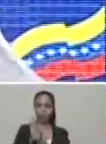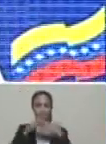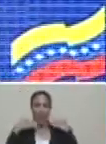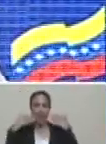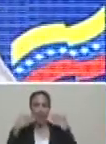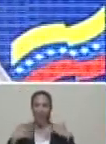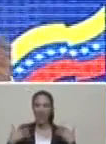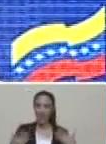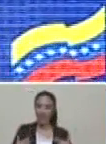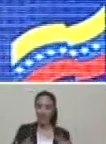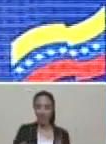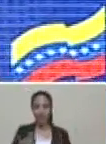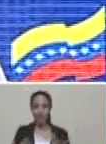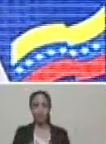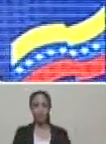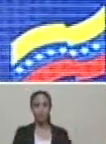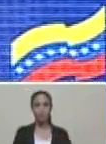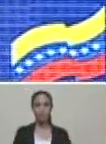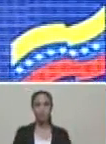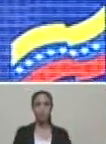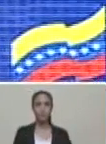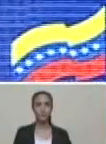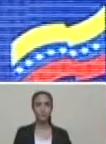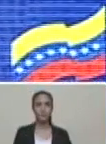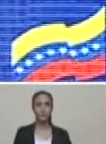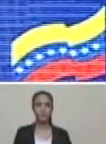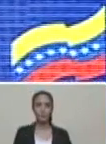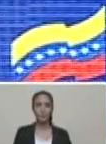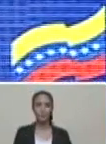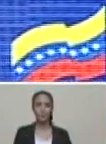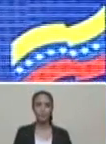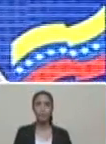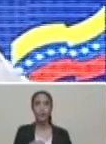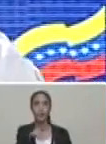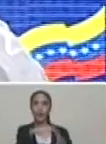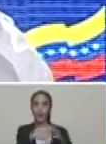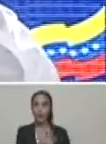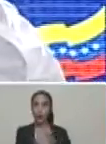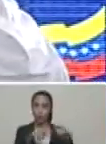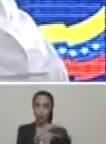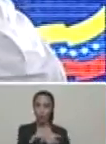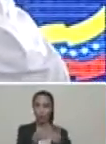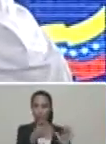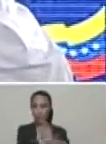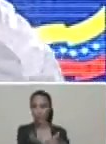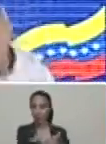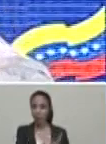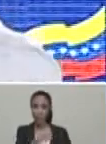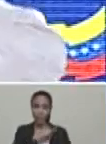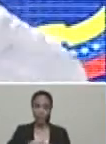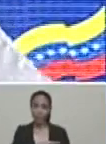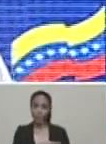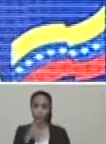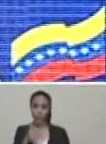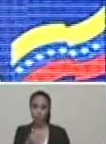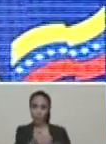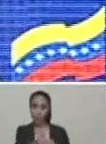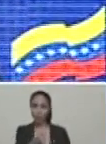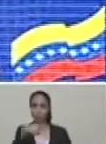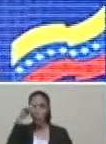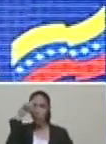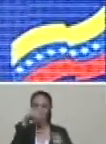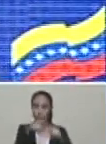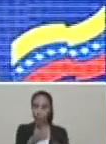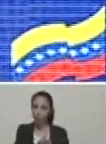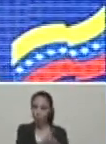todos, para todos y con todos. Y precisamente la misión Barrio Adentro debe seguir encaminada en esa dirección, con